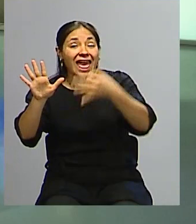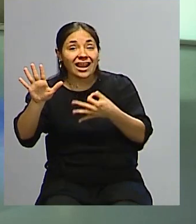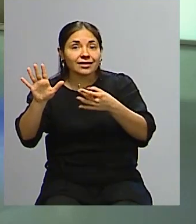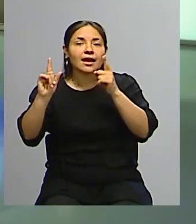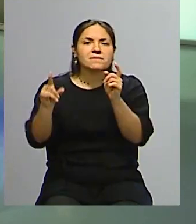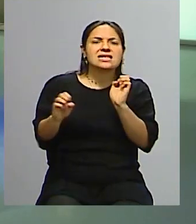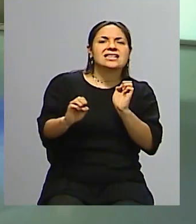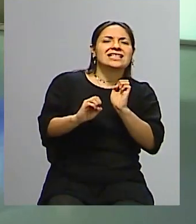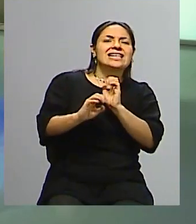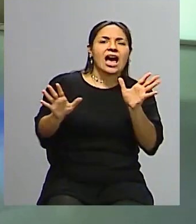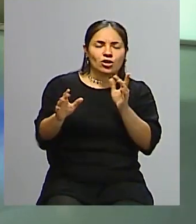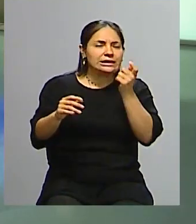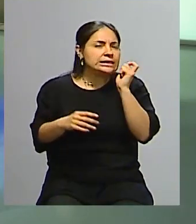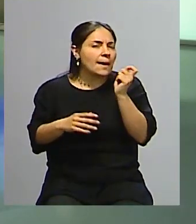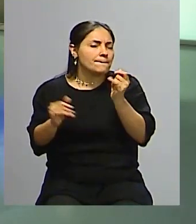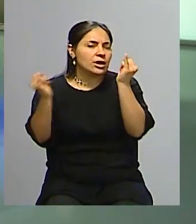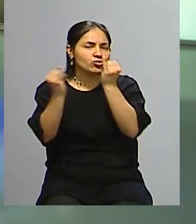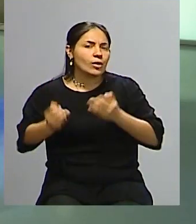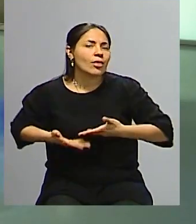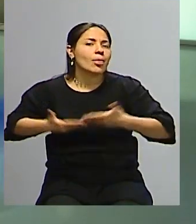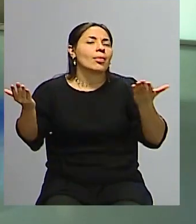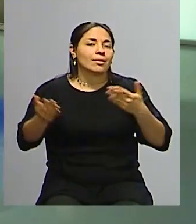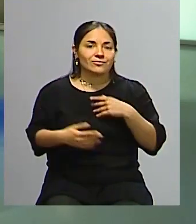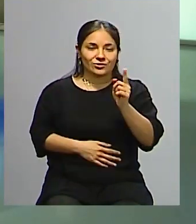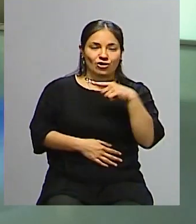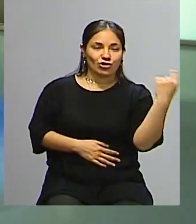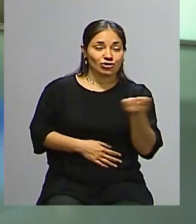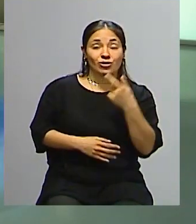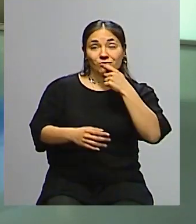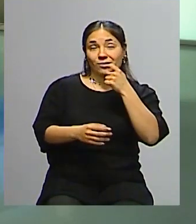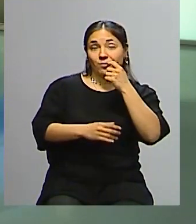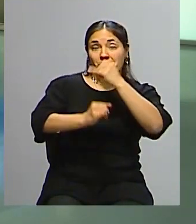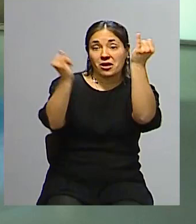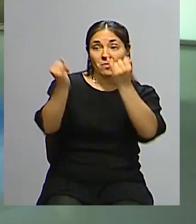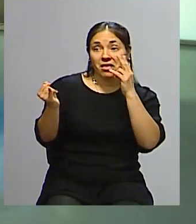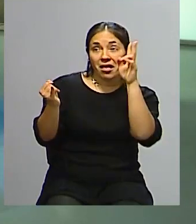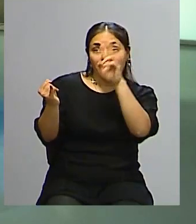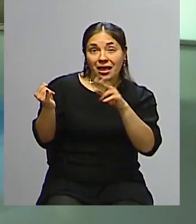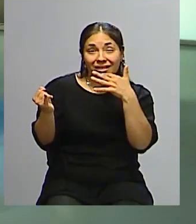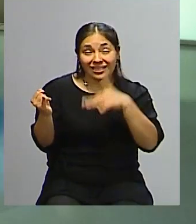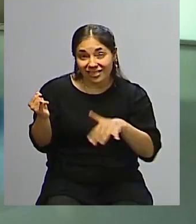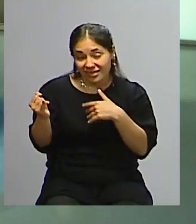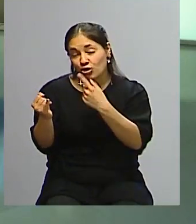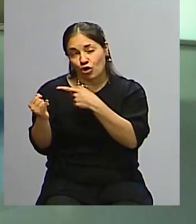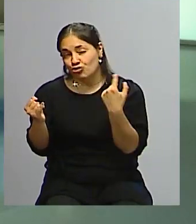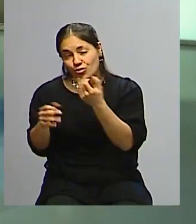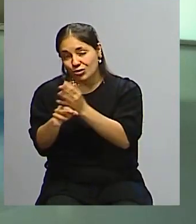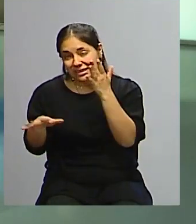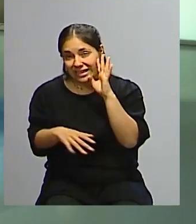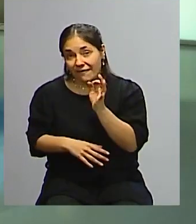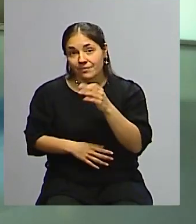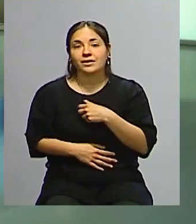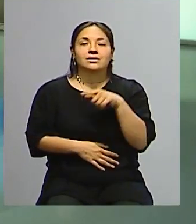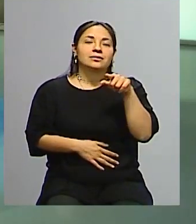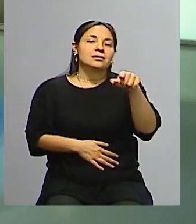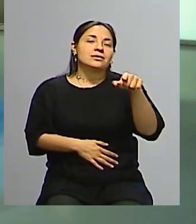presupuesto? ¿A nosotros que podemos leer un presupuesto y entenderlo? ¿O a la comunidad que va a decir, sí, la verdad que voy a pagar el impuesto porque